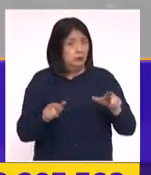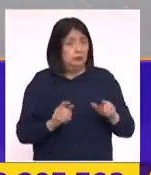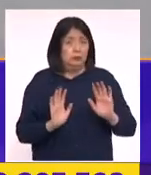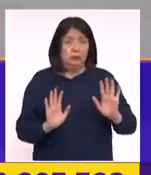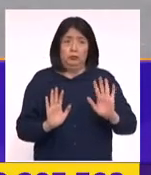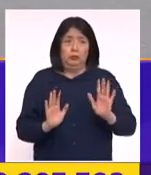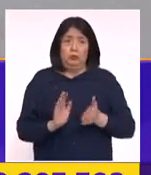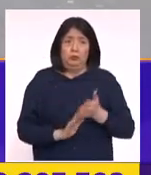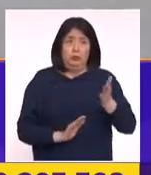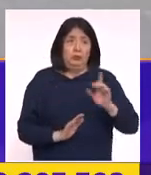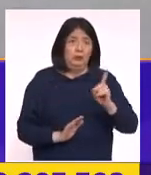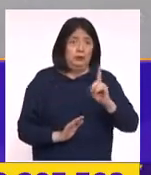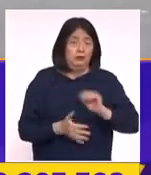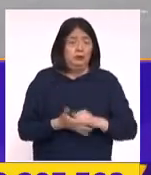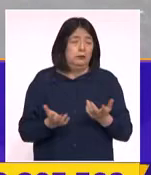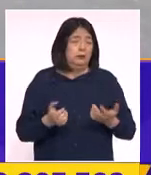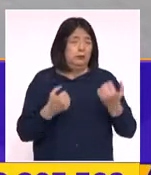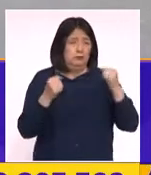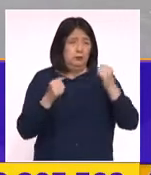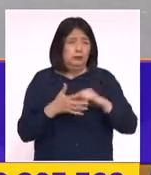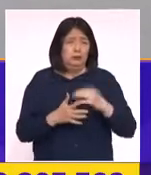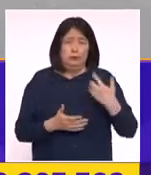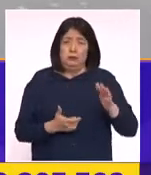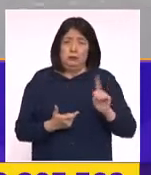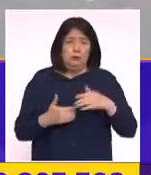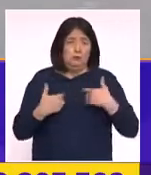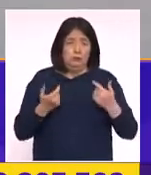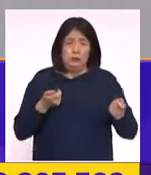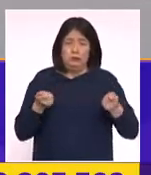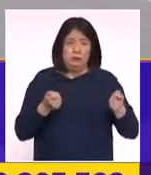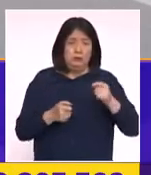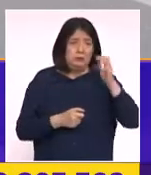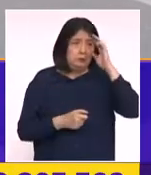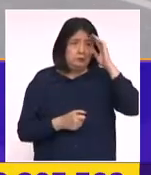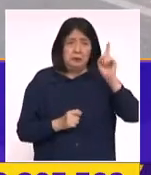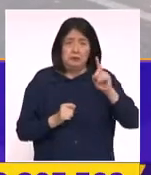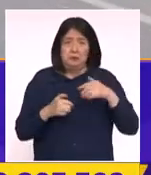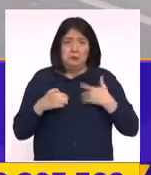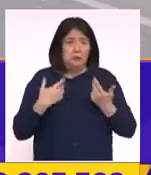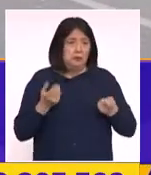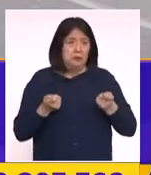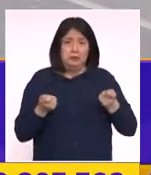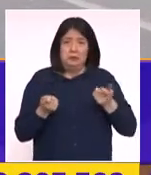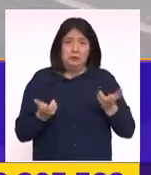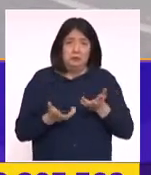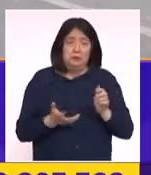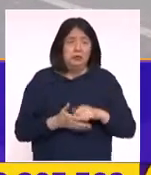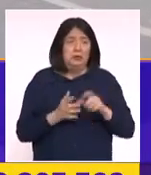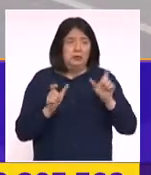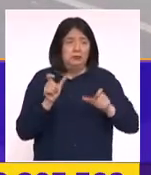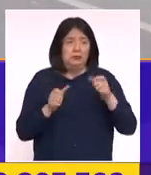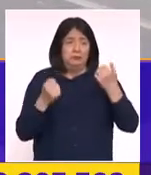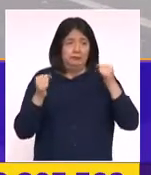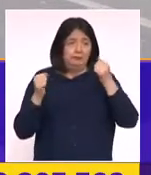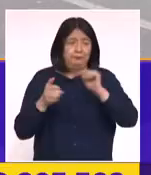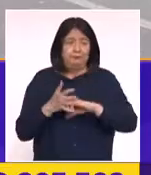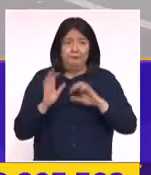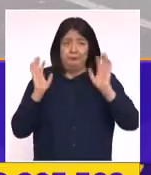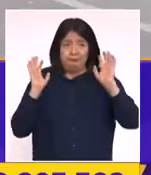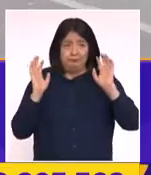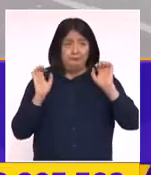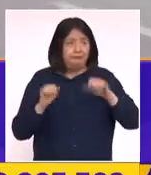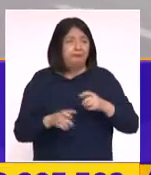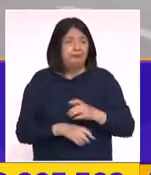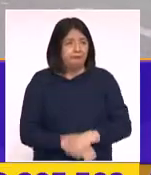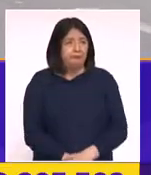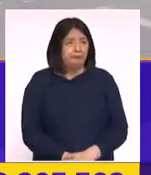eviten cruzarse con el paro. Se está saliendo de control, la policía no parece poder contener a los manifestantes que están dispuestos a